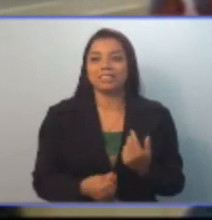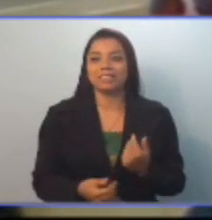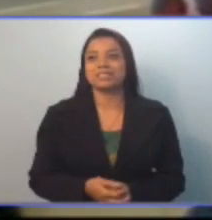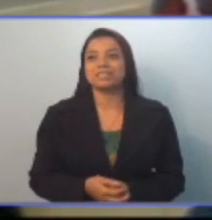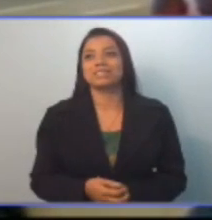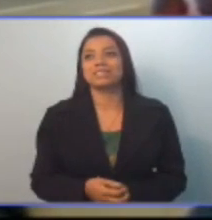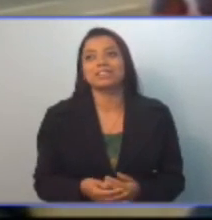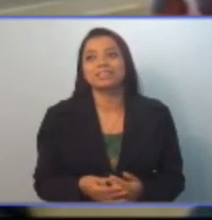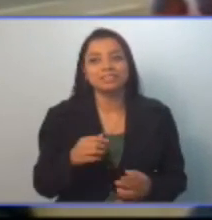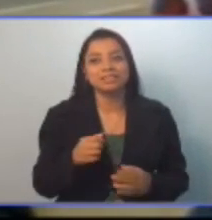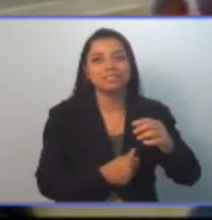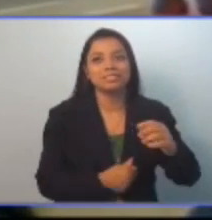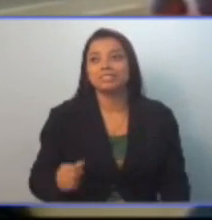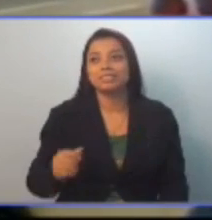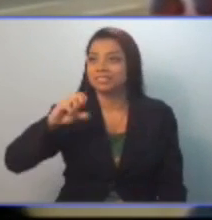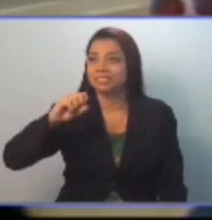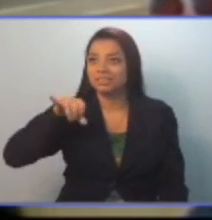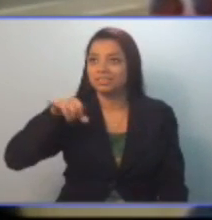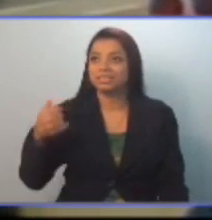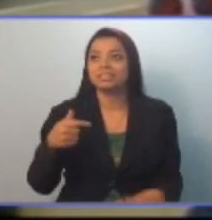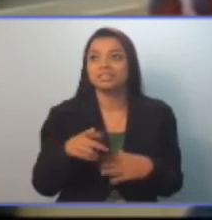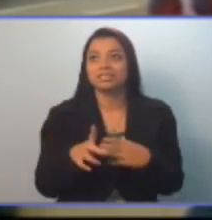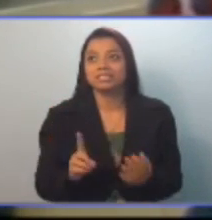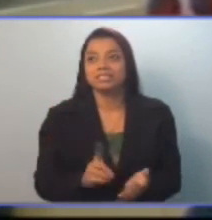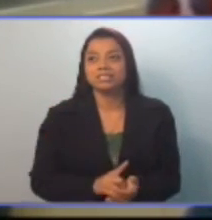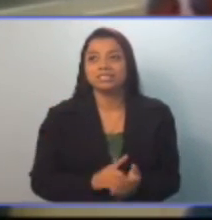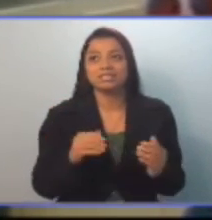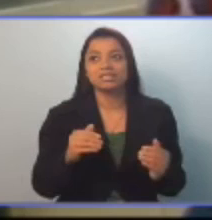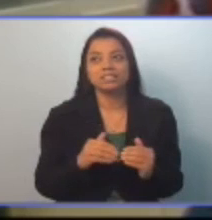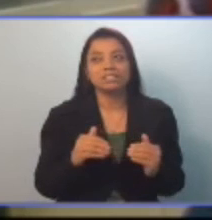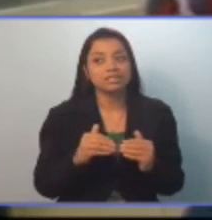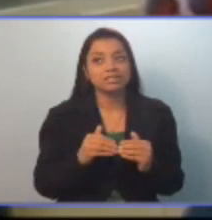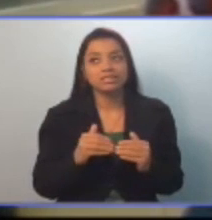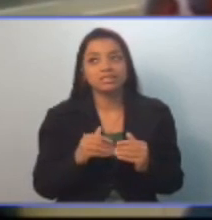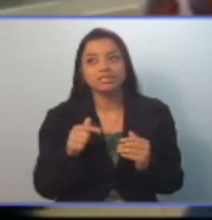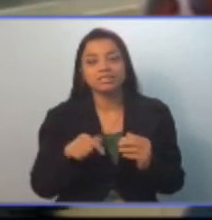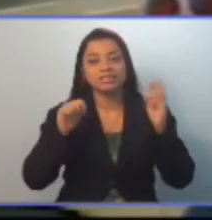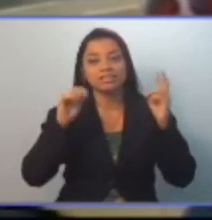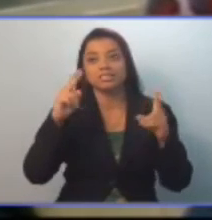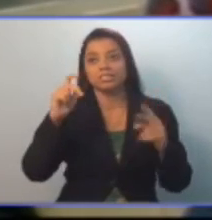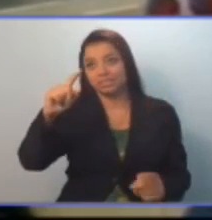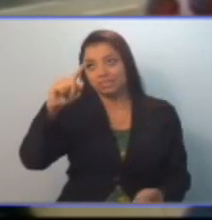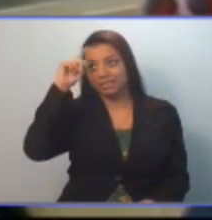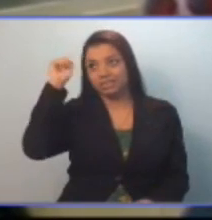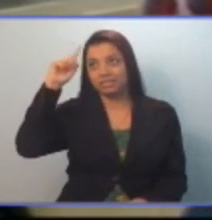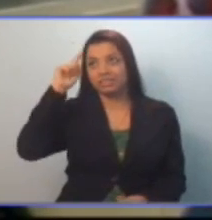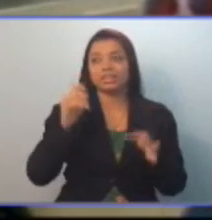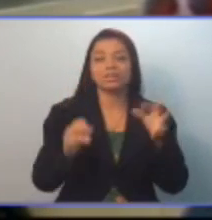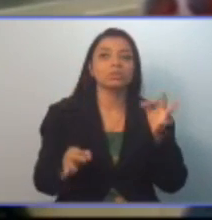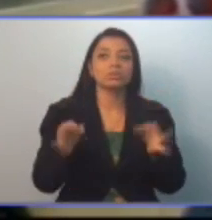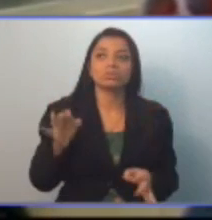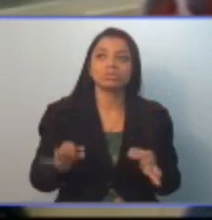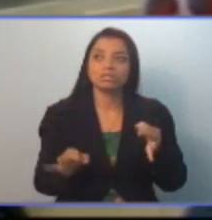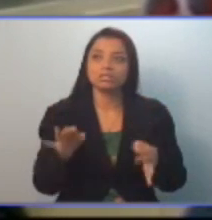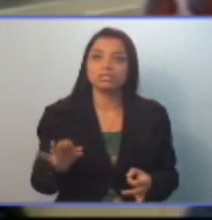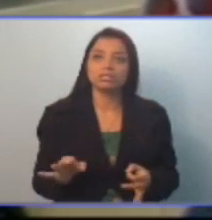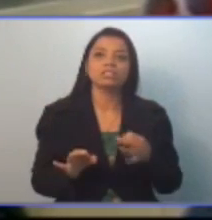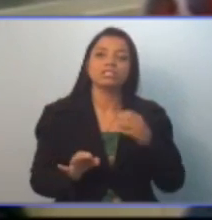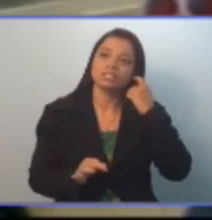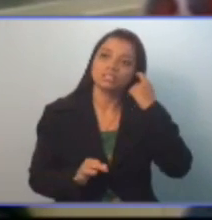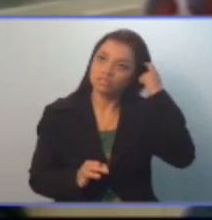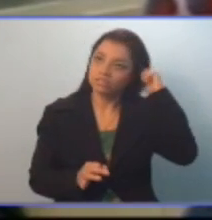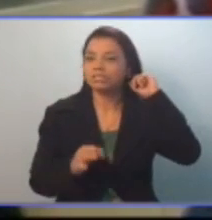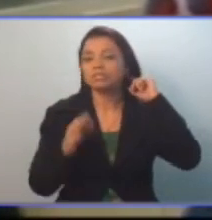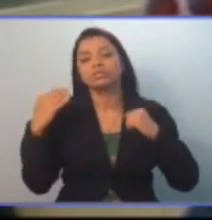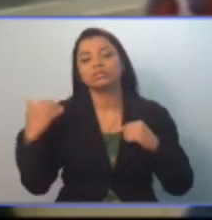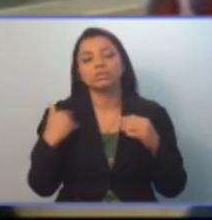Suprema de Justicia con los legisladores. También se ha referido al tema de la investigación de los jueces, muy claramente dicho que